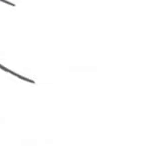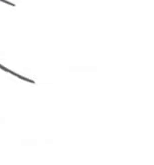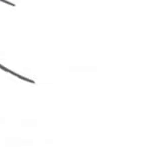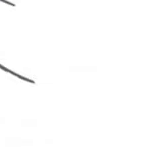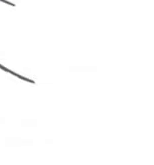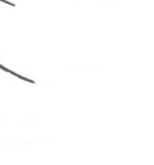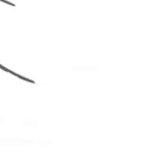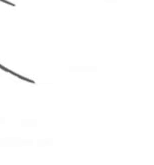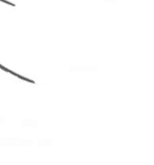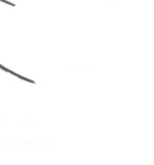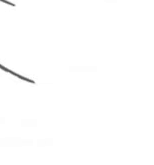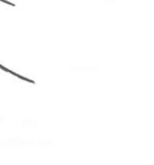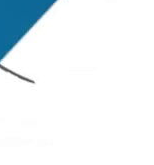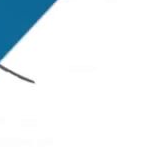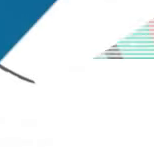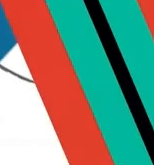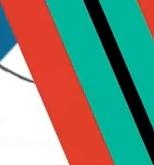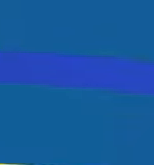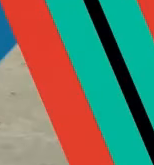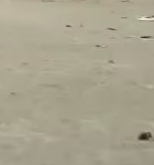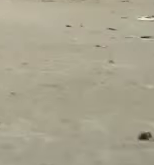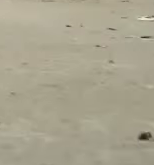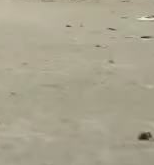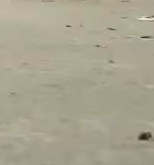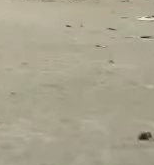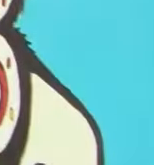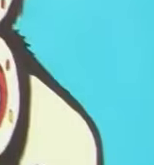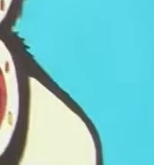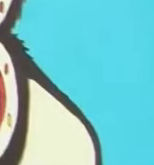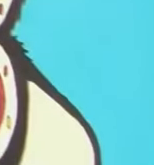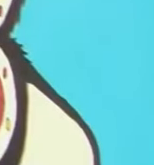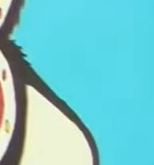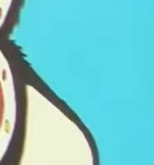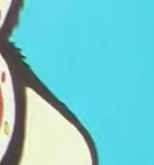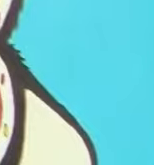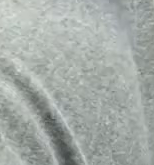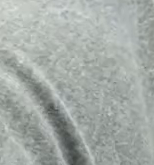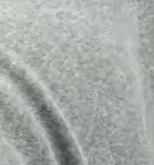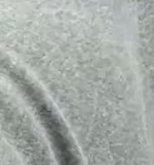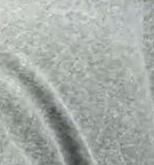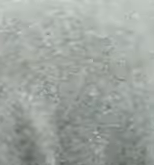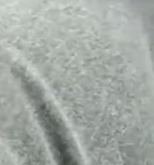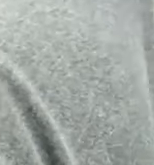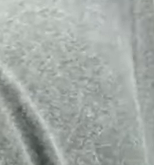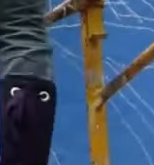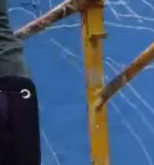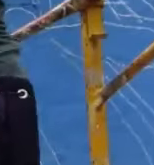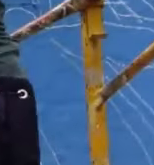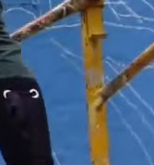you. Where are you? Cinco murales.